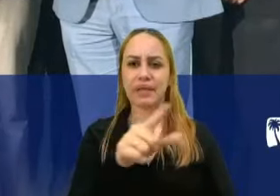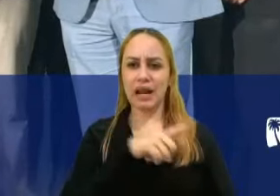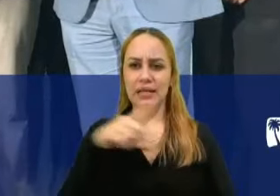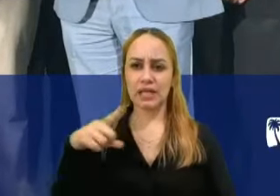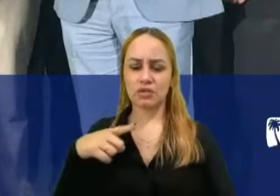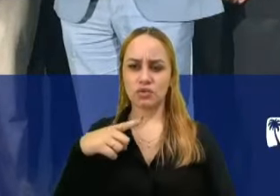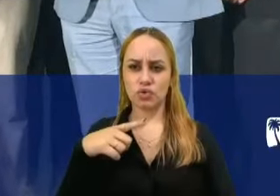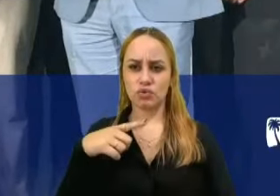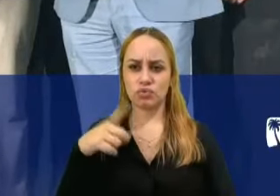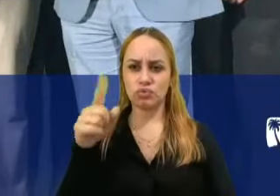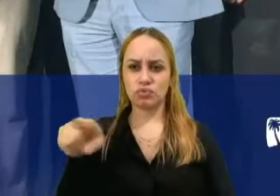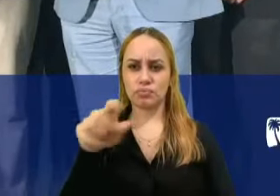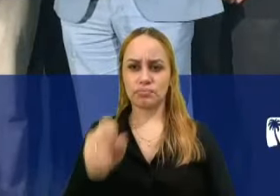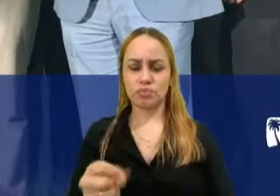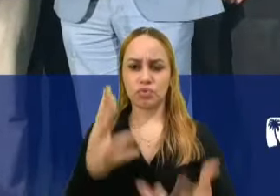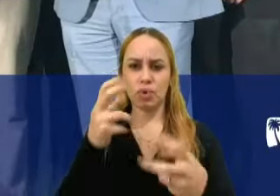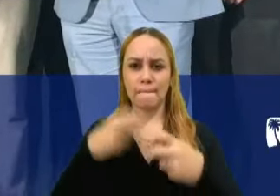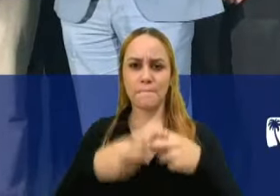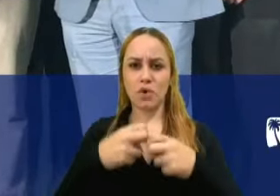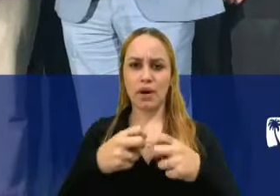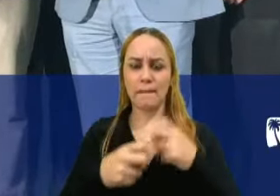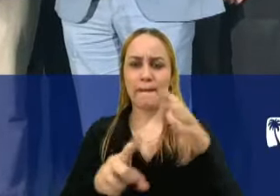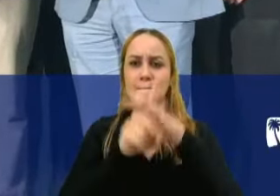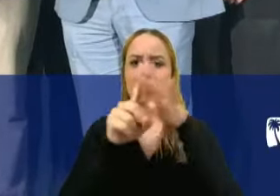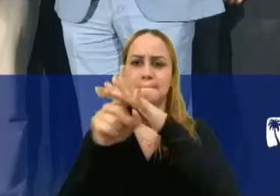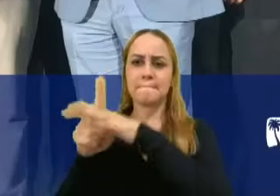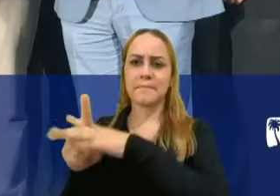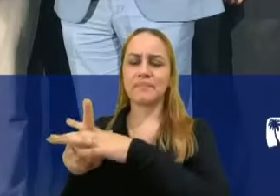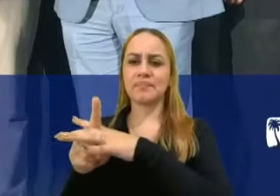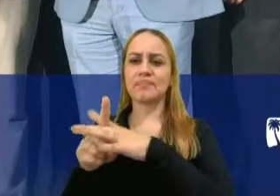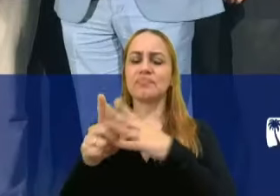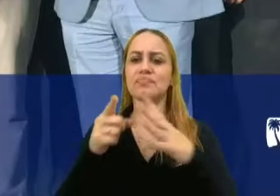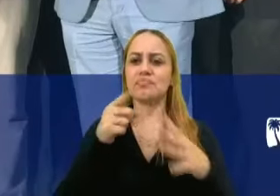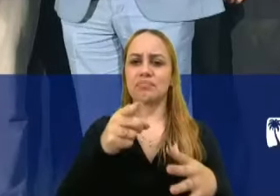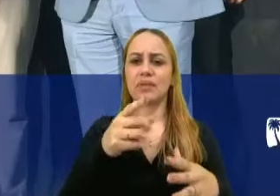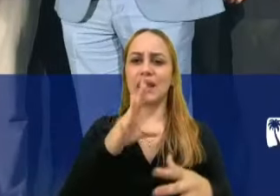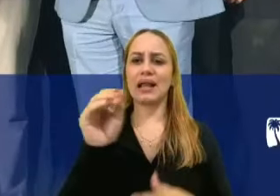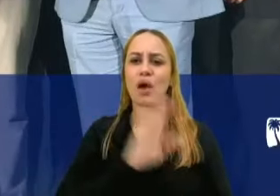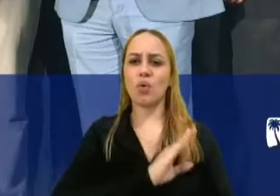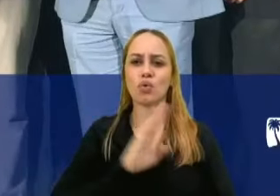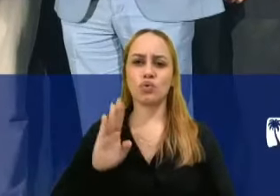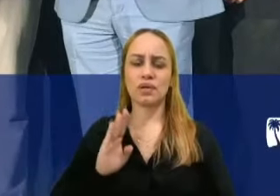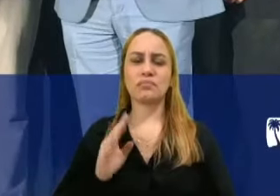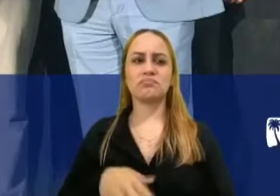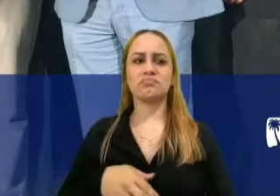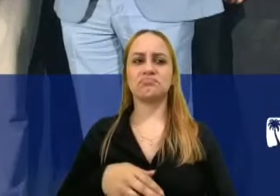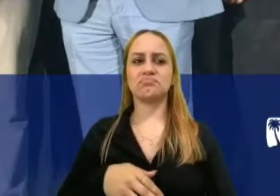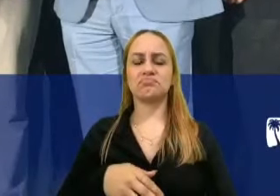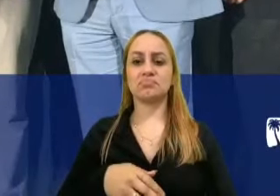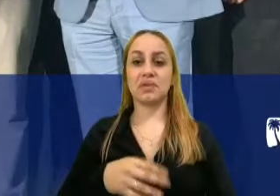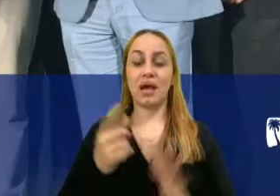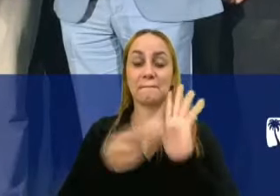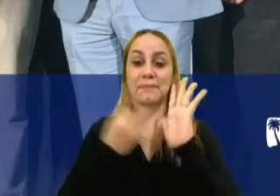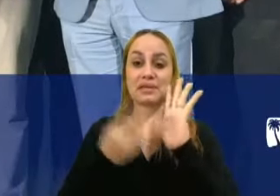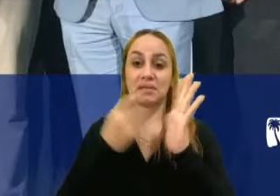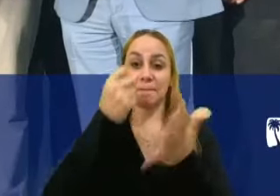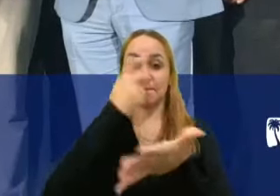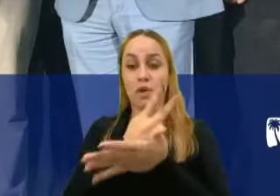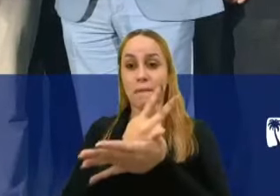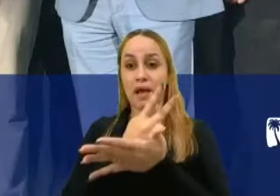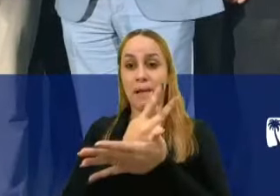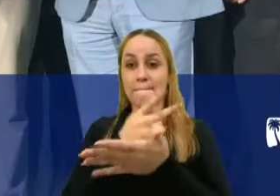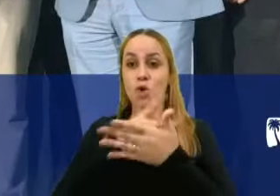eh Cómo van a trabajar con ese asunto para evitar esa situación constante que se ha dado con la junta de que via lo presto